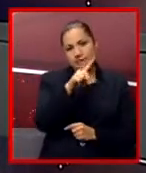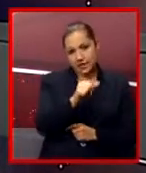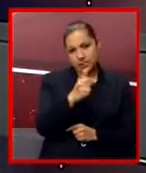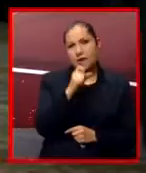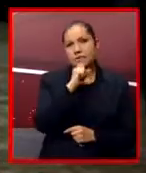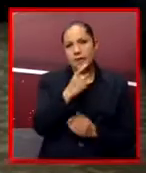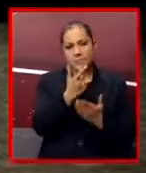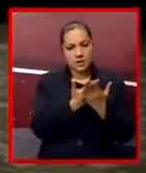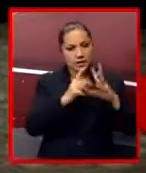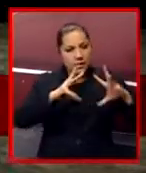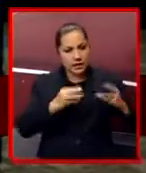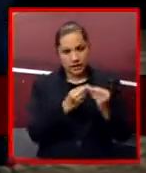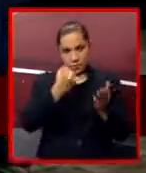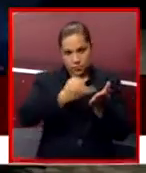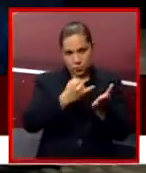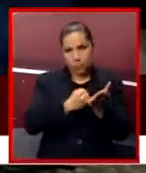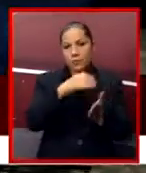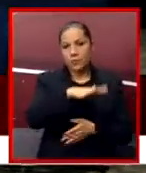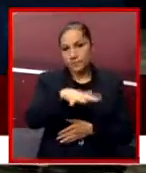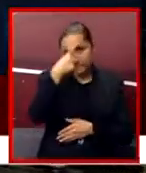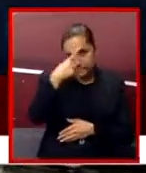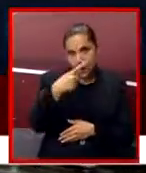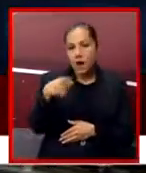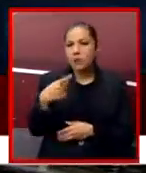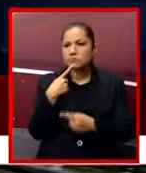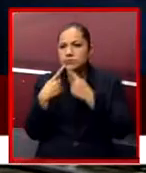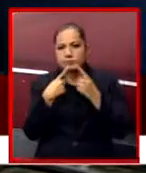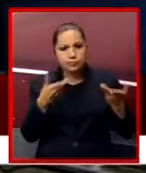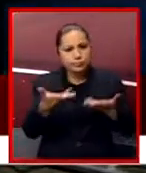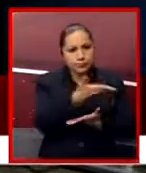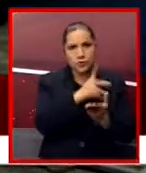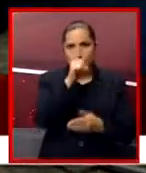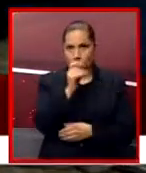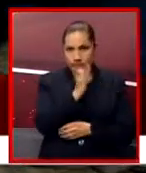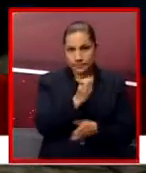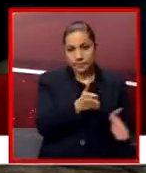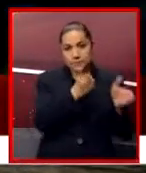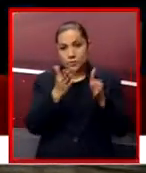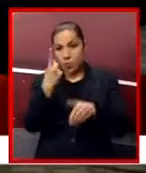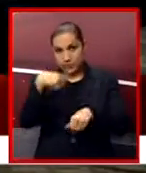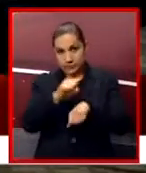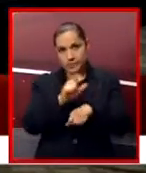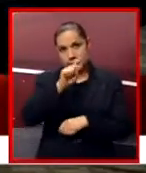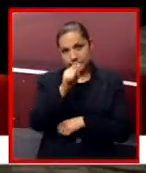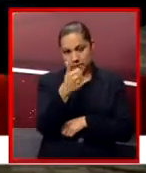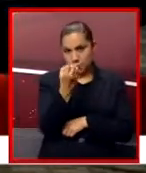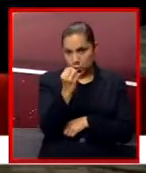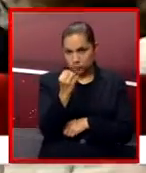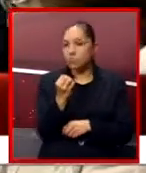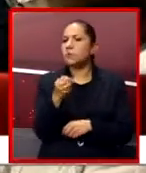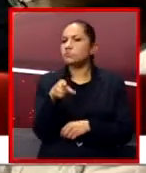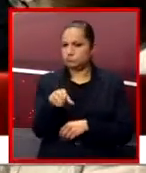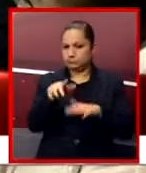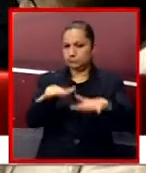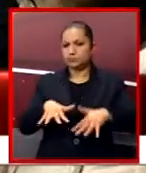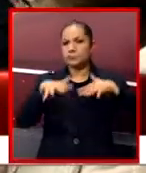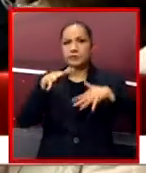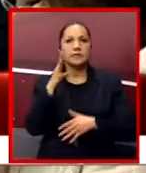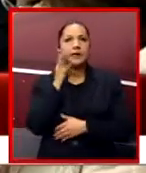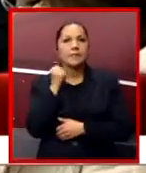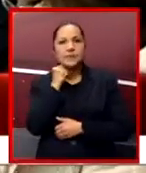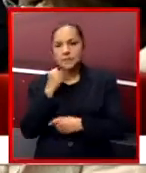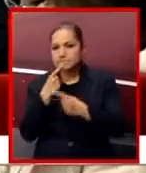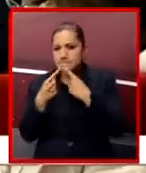Legislativos Segunda para su discusión y aprobación. Una semana después, el 26 de octubre, sería discutida y avalada por el Pleno del Senado de la